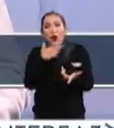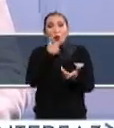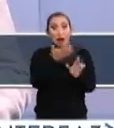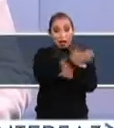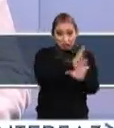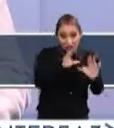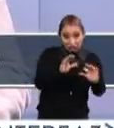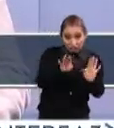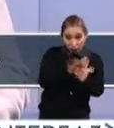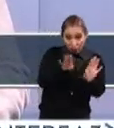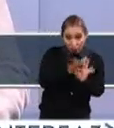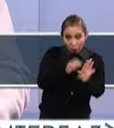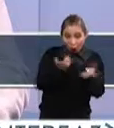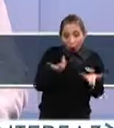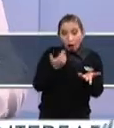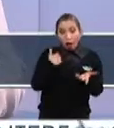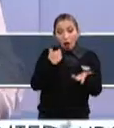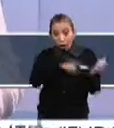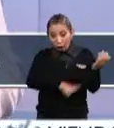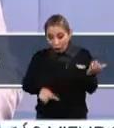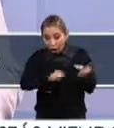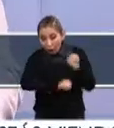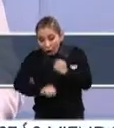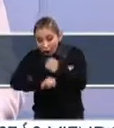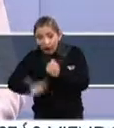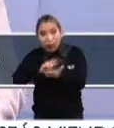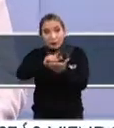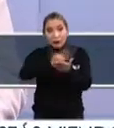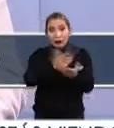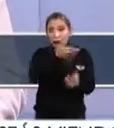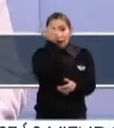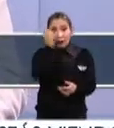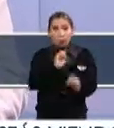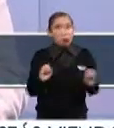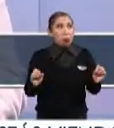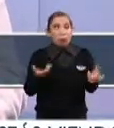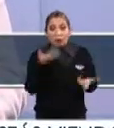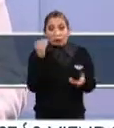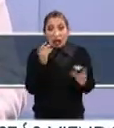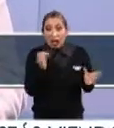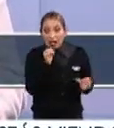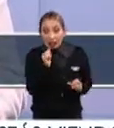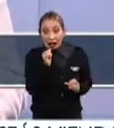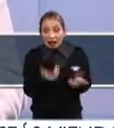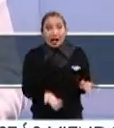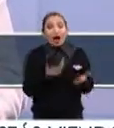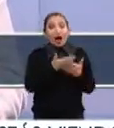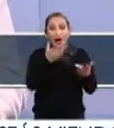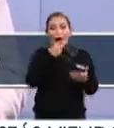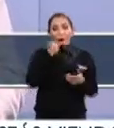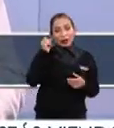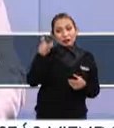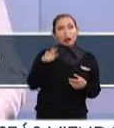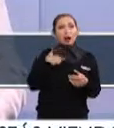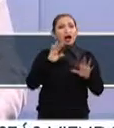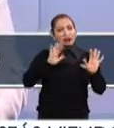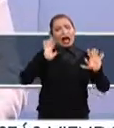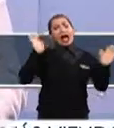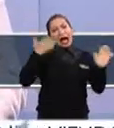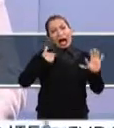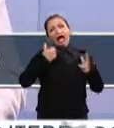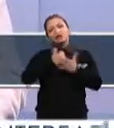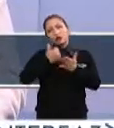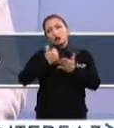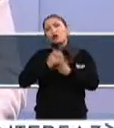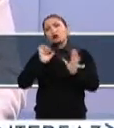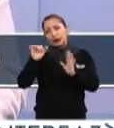enseñó ni inclusive ni a barrer ni a trapear y cosas muy básicas en el hogar. Hoy día sucede que los hombres también dicen, no, yo ya hago.